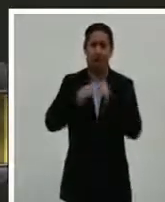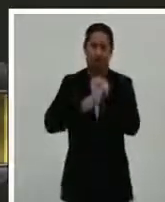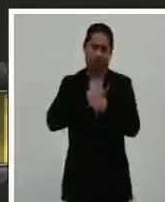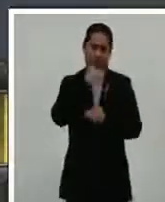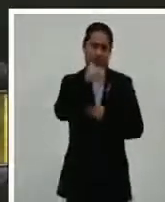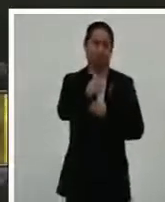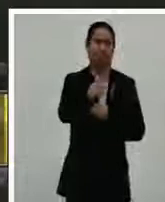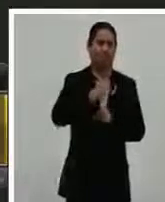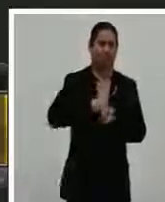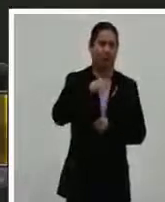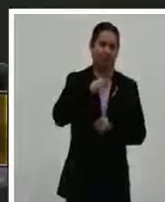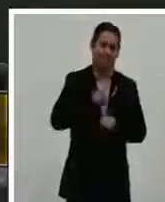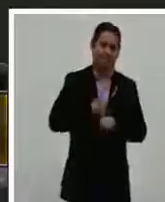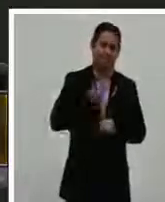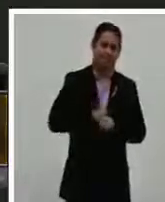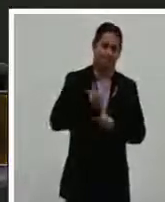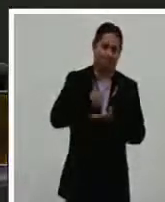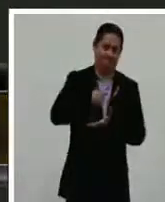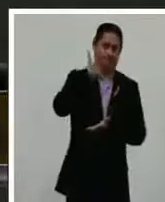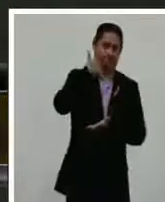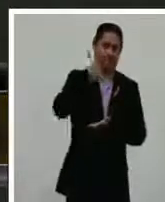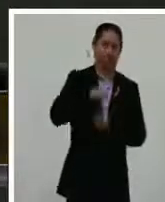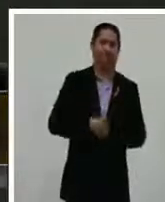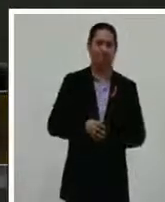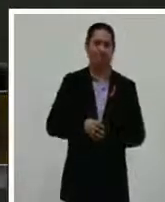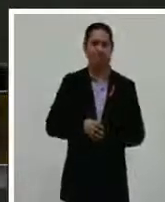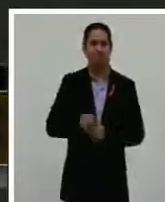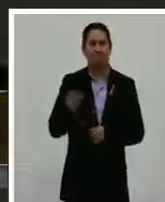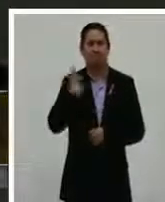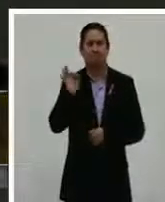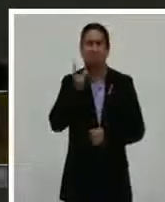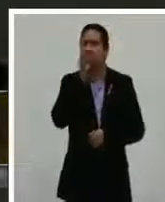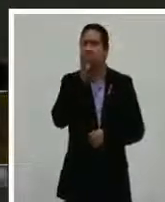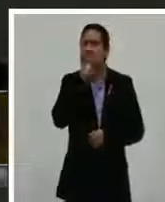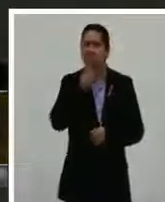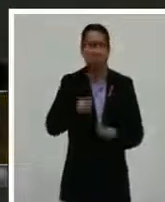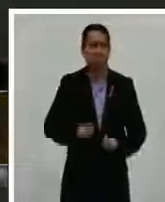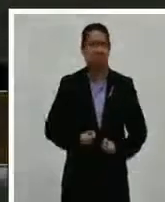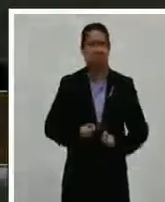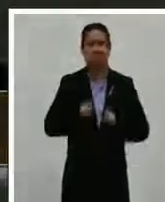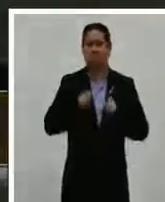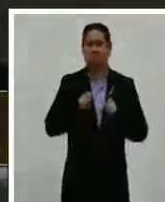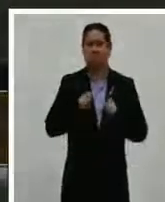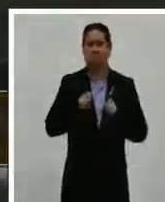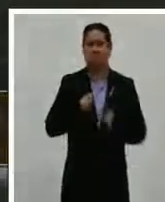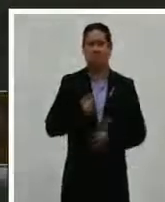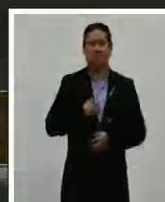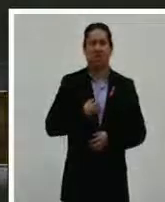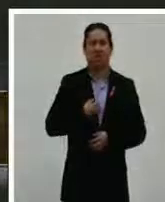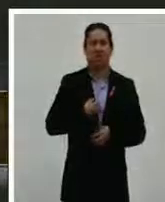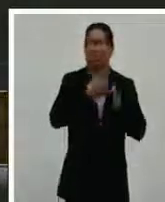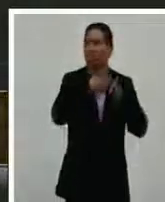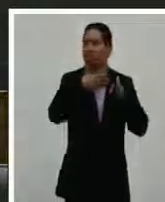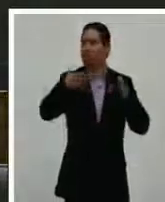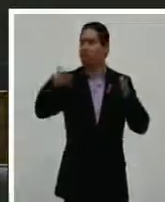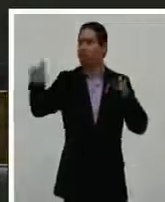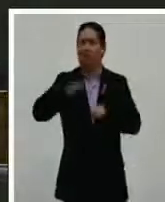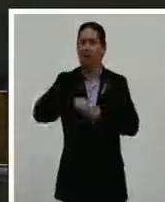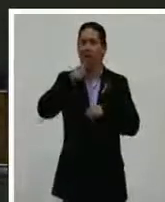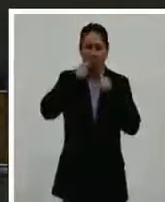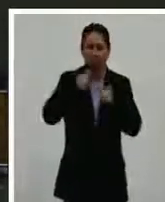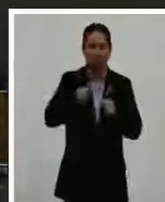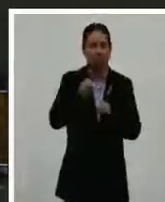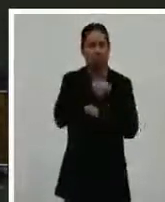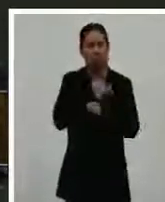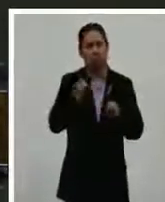lo que implica una menor posibilidad de sobrevivir así como un tiempo más prolongado de atención